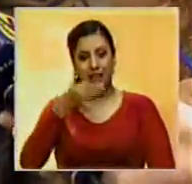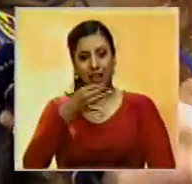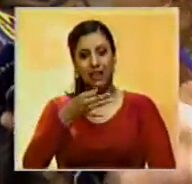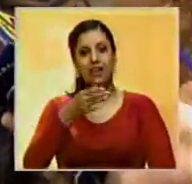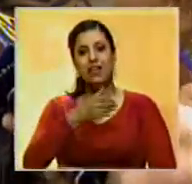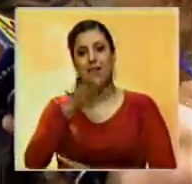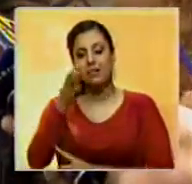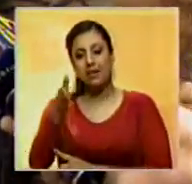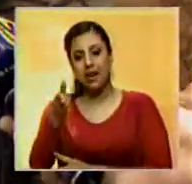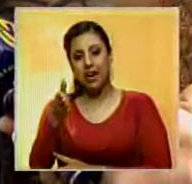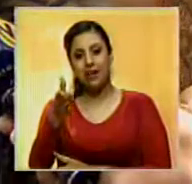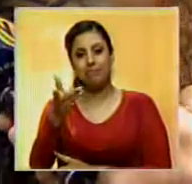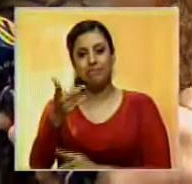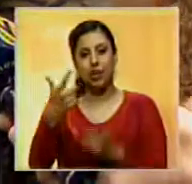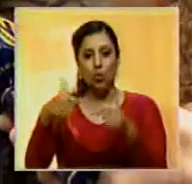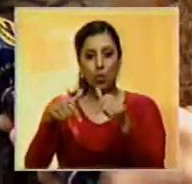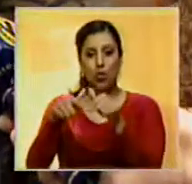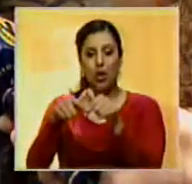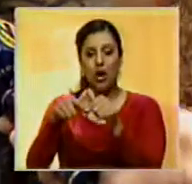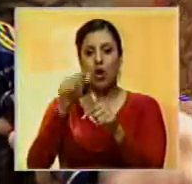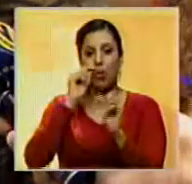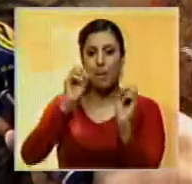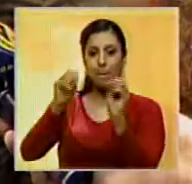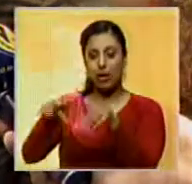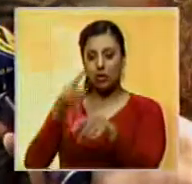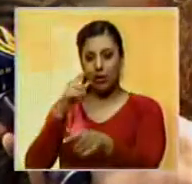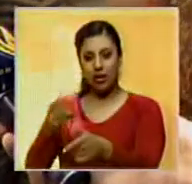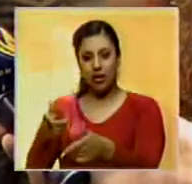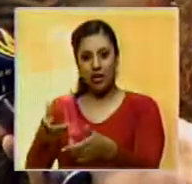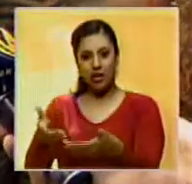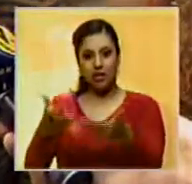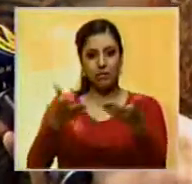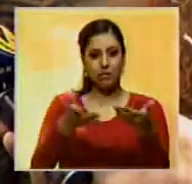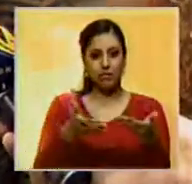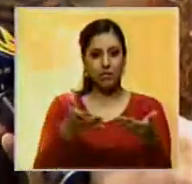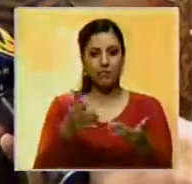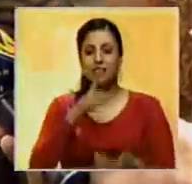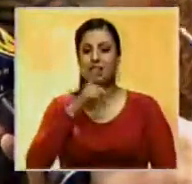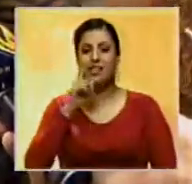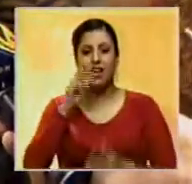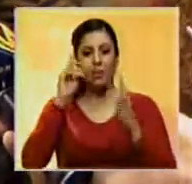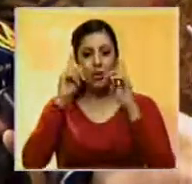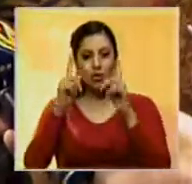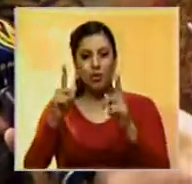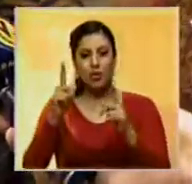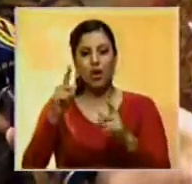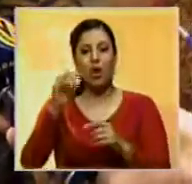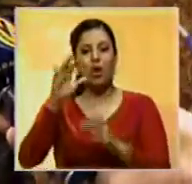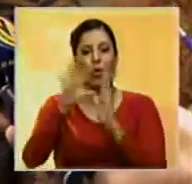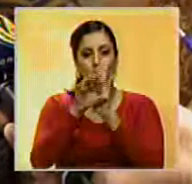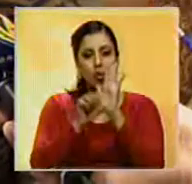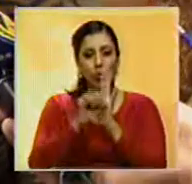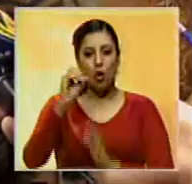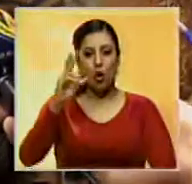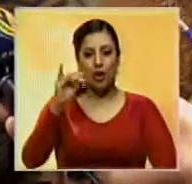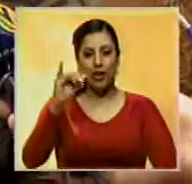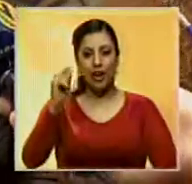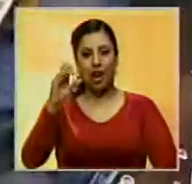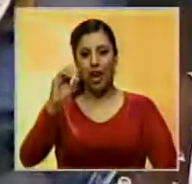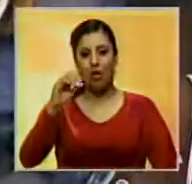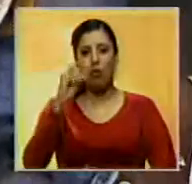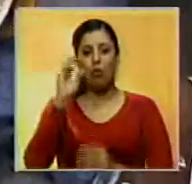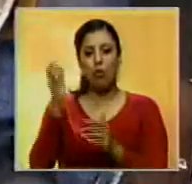dirigen hacia el lugar donde lo dejaron botado en la vía del Club Oricao y allí encuentran el